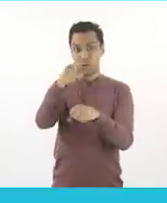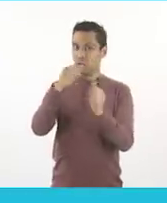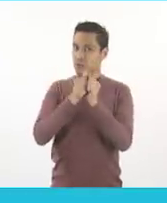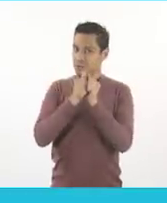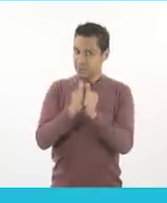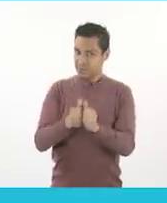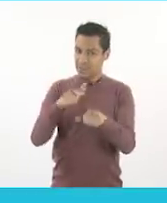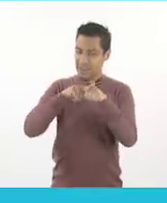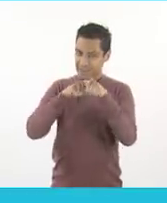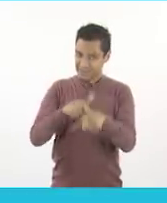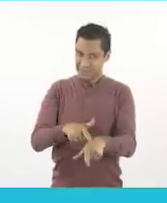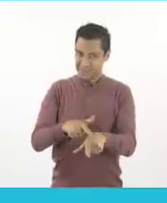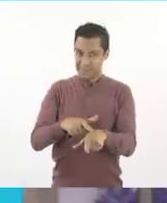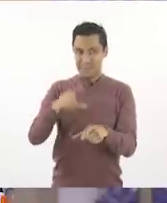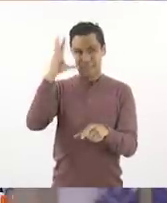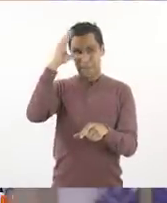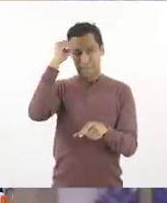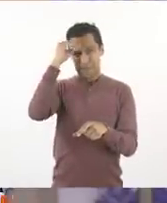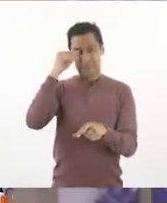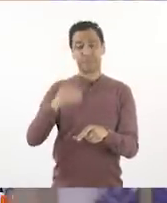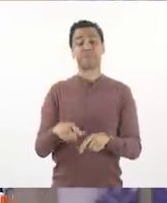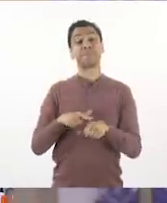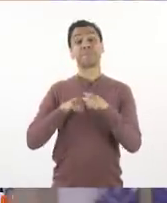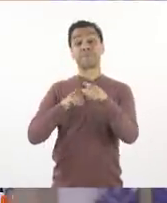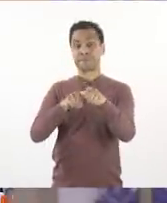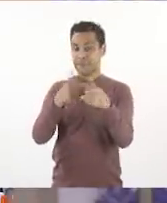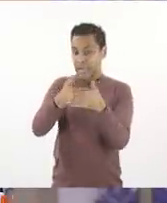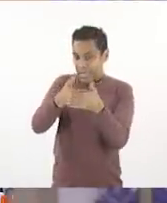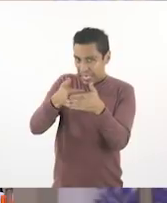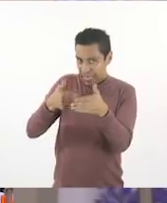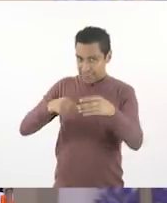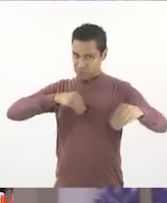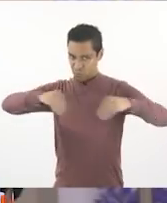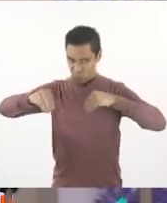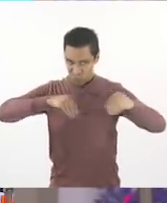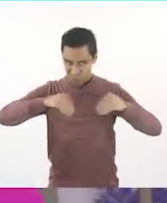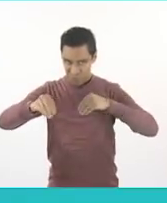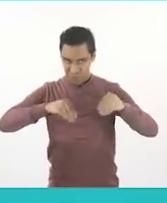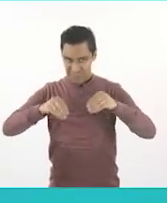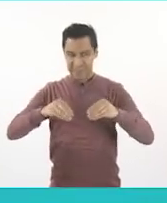en breve continuamos con las clases, pero antes vamos a movernos un poco.